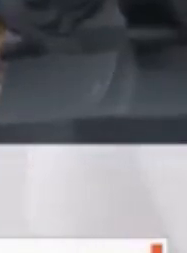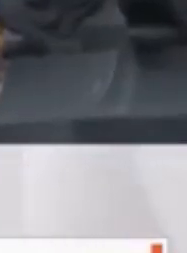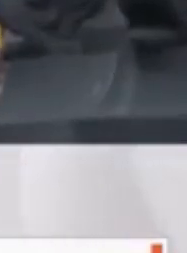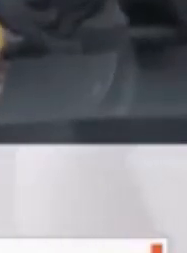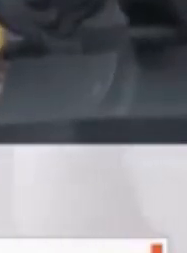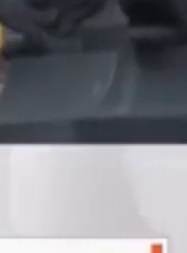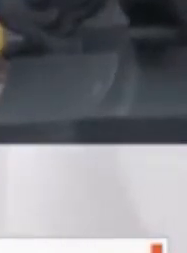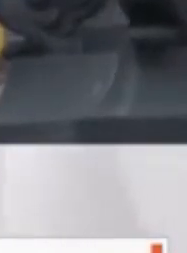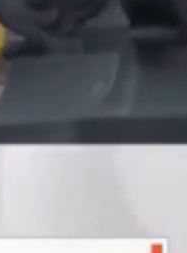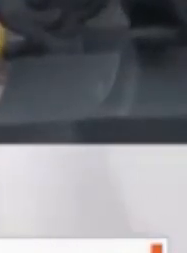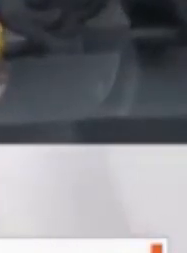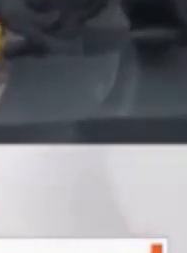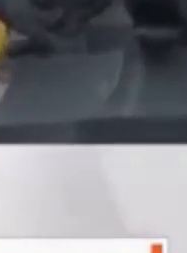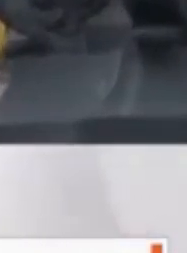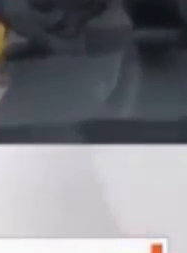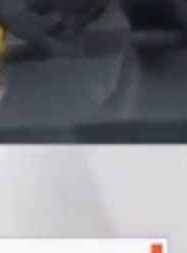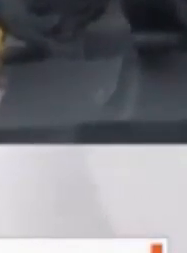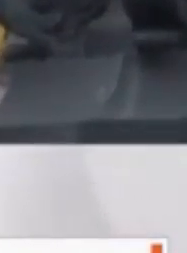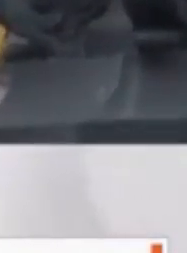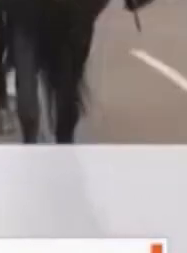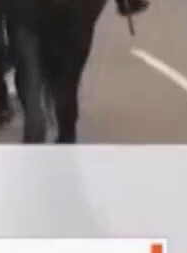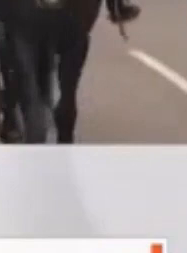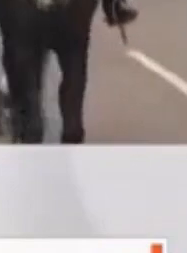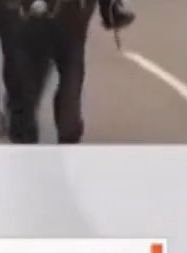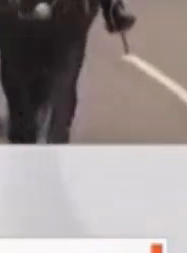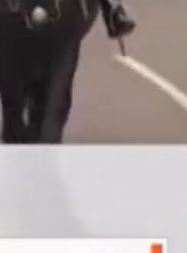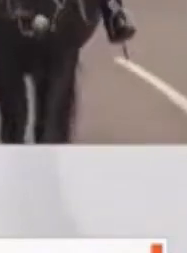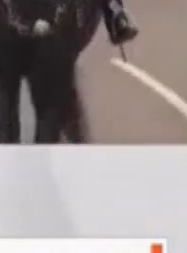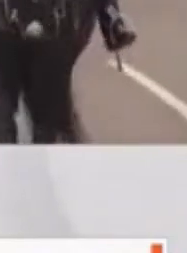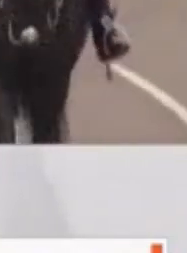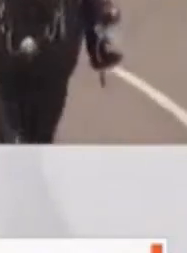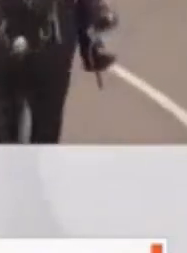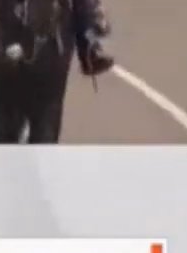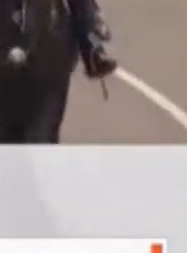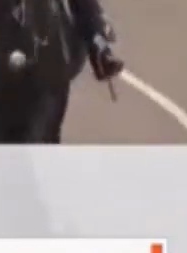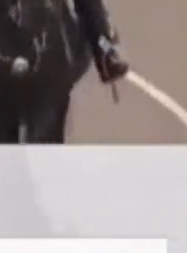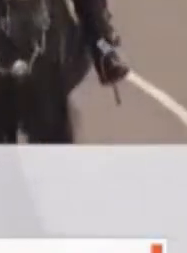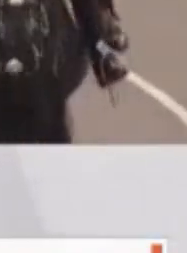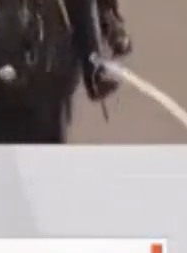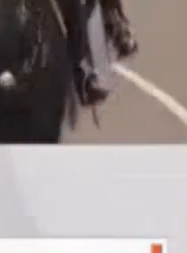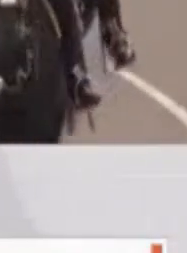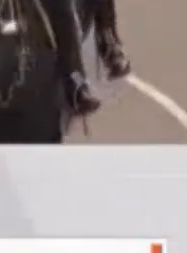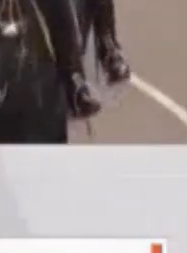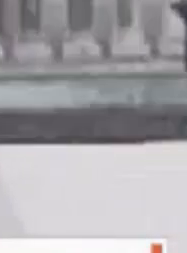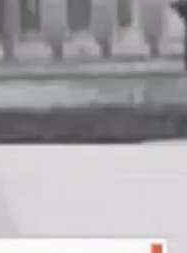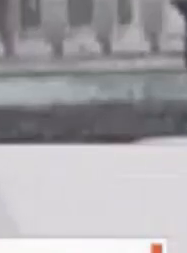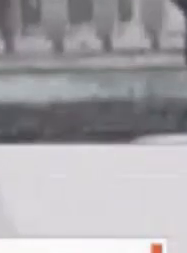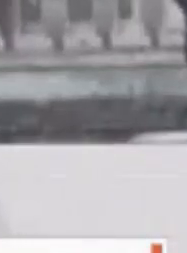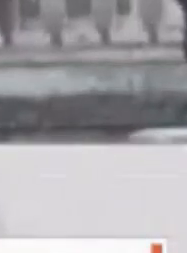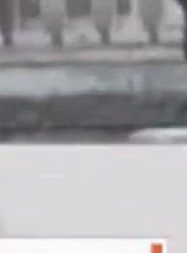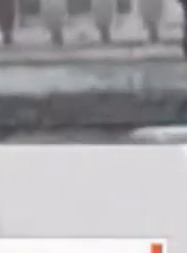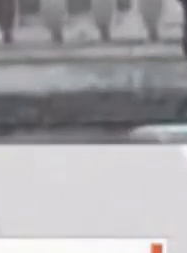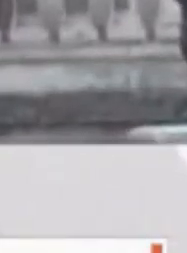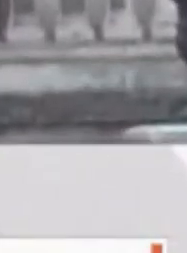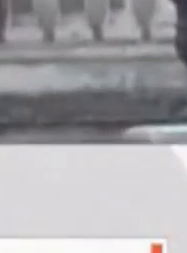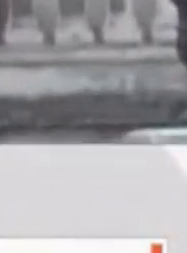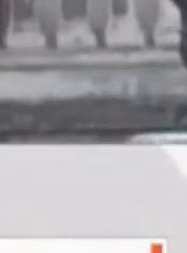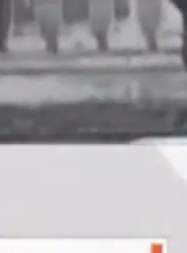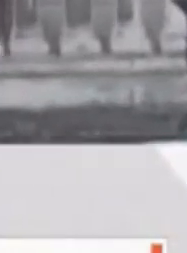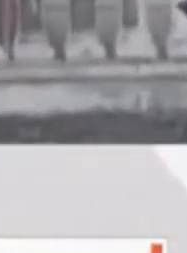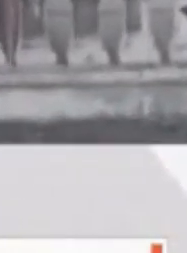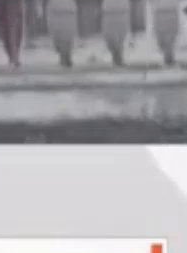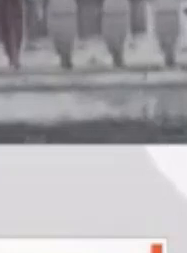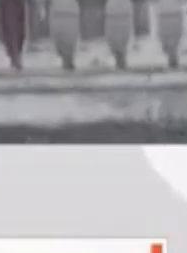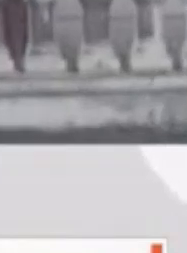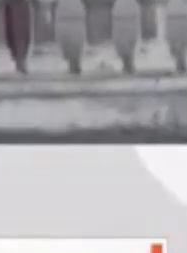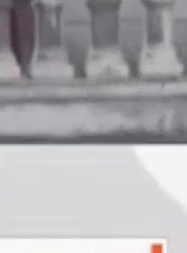llama la atención, a ella le llamaba la atención, Mónica también vivió en Inglaterra, Estados Unidos, Inglaterra, y ella decía, me llama la atención